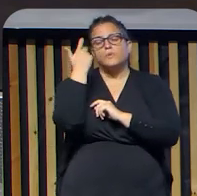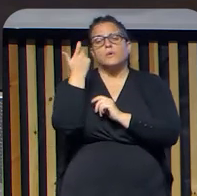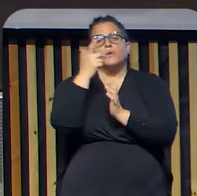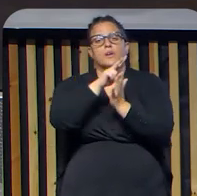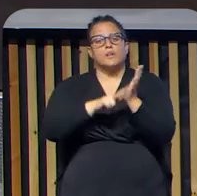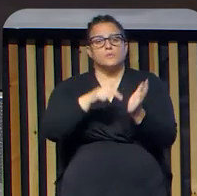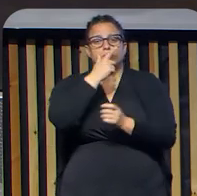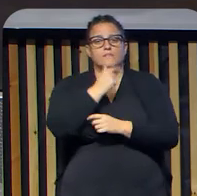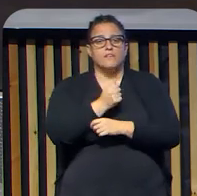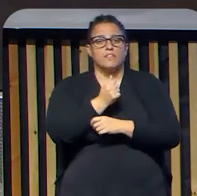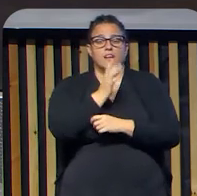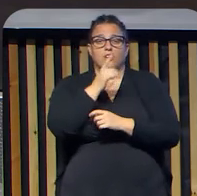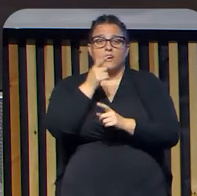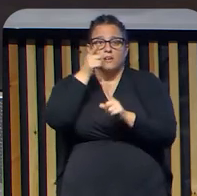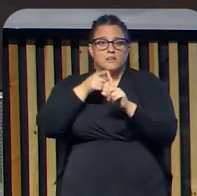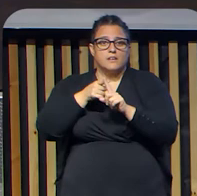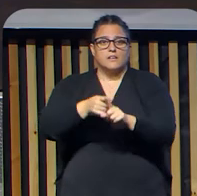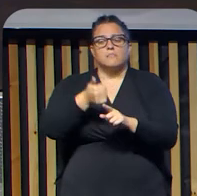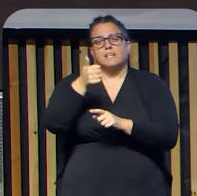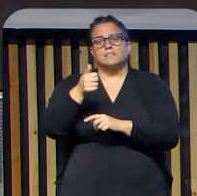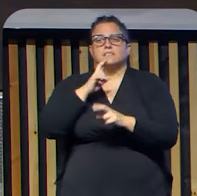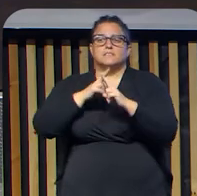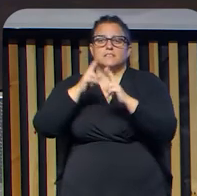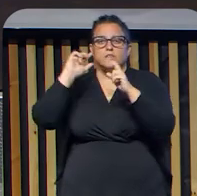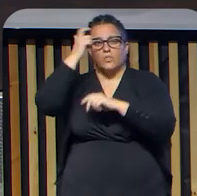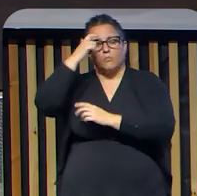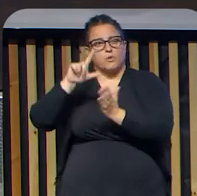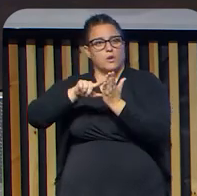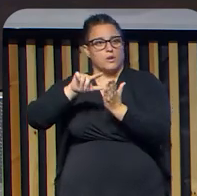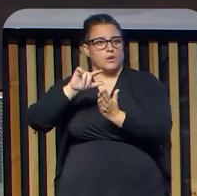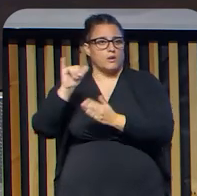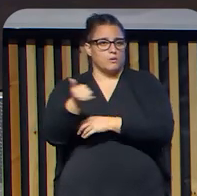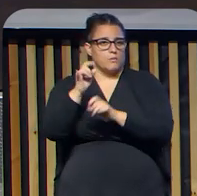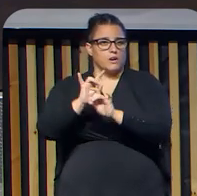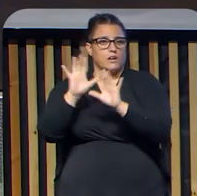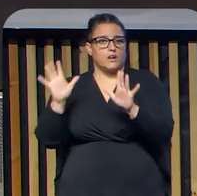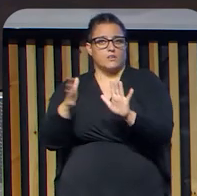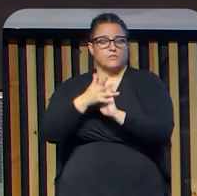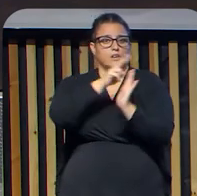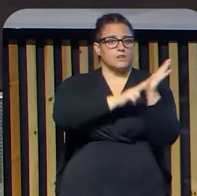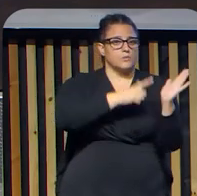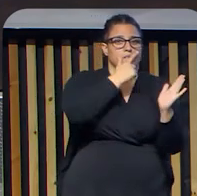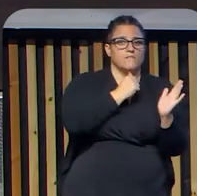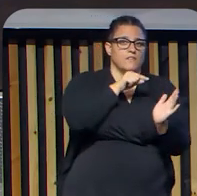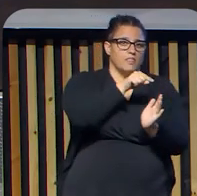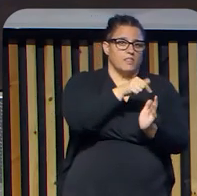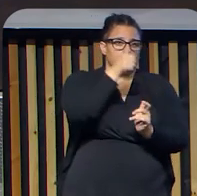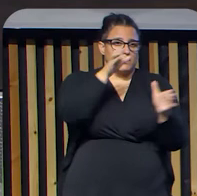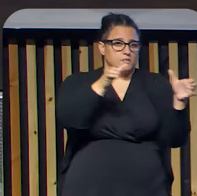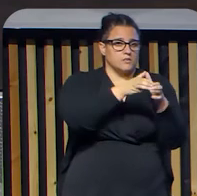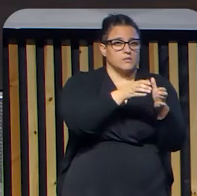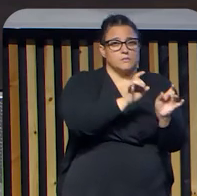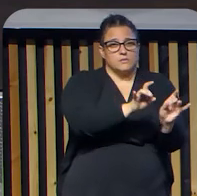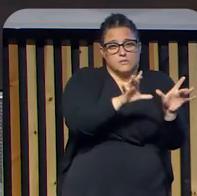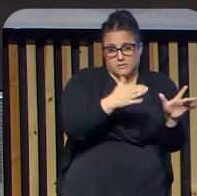allá de la lectura fácil que está enfocada en colectivos vulnerables como tú has dicho con ciertas discapacidades etcétera así como